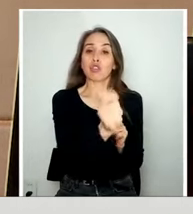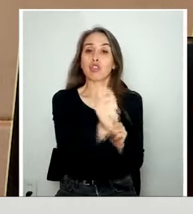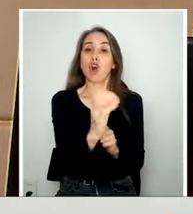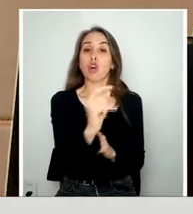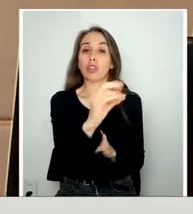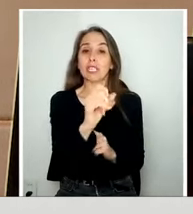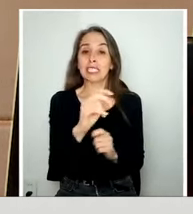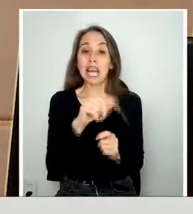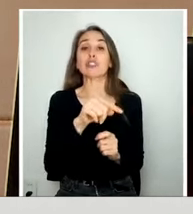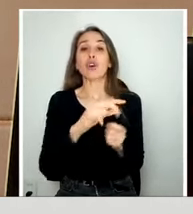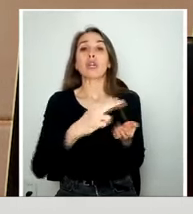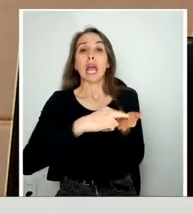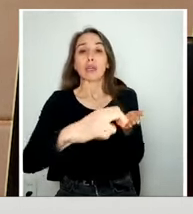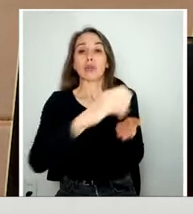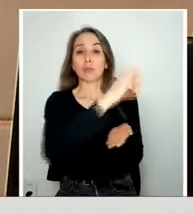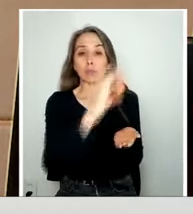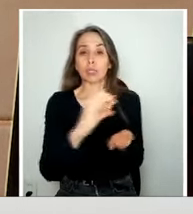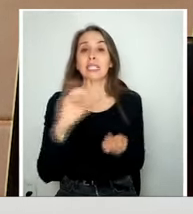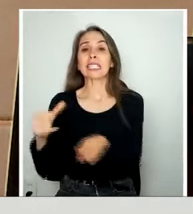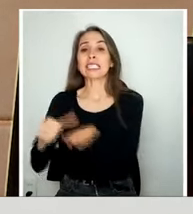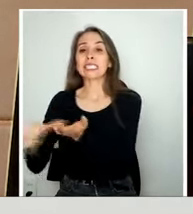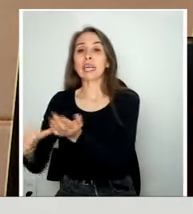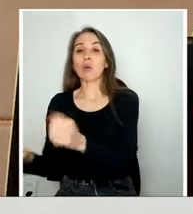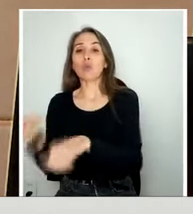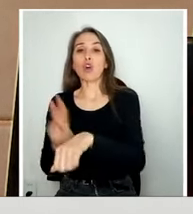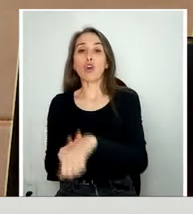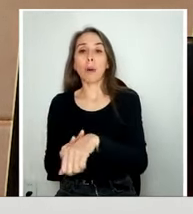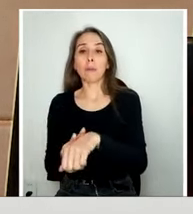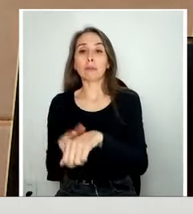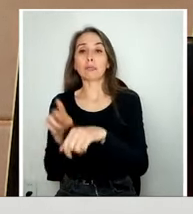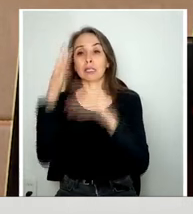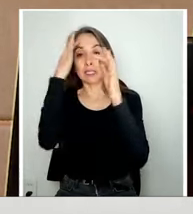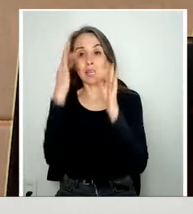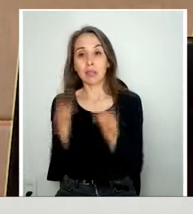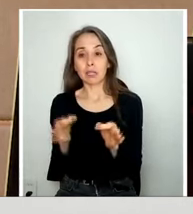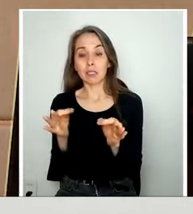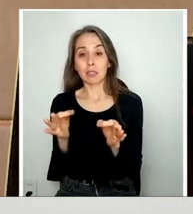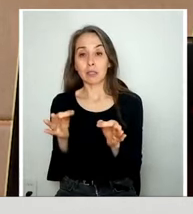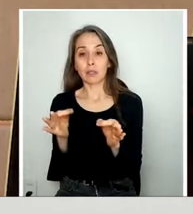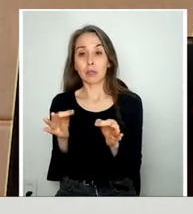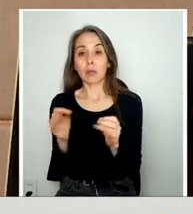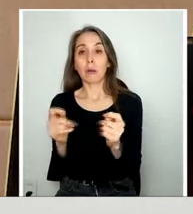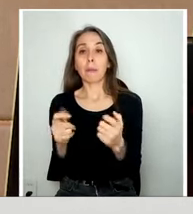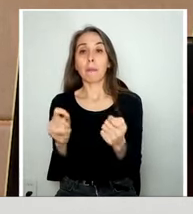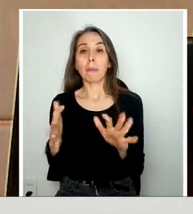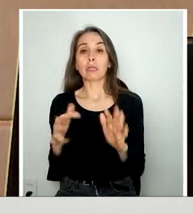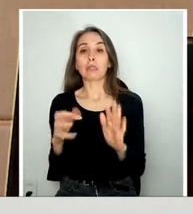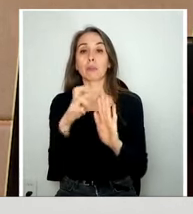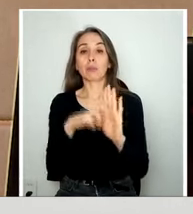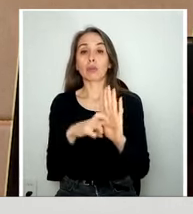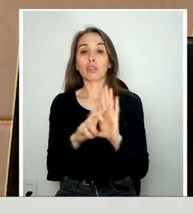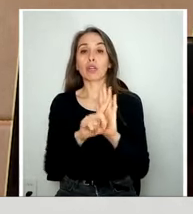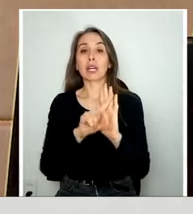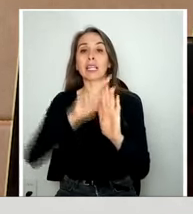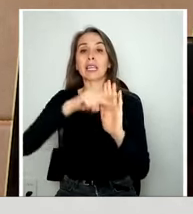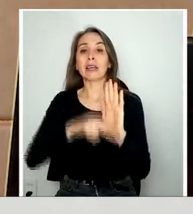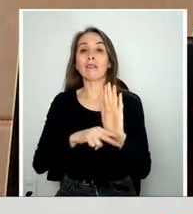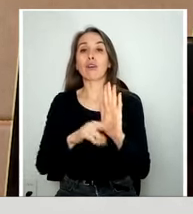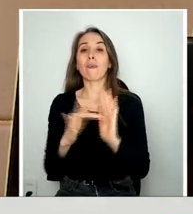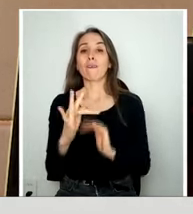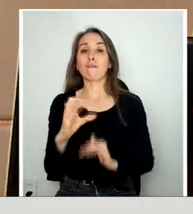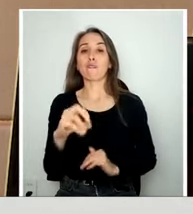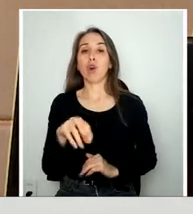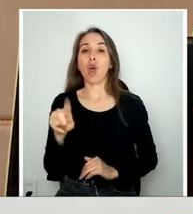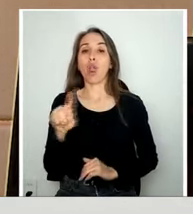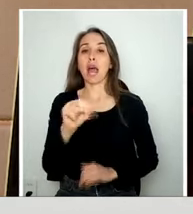complementarios Pero si esas decisiones se van a tomar que es bastante parecido al proyecto de reforma fonasa que en el gobierno anterior no se